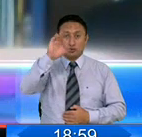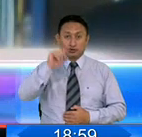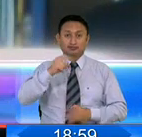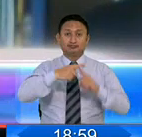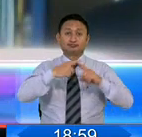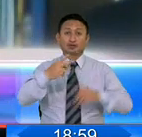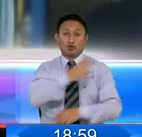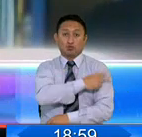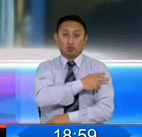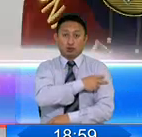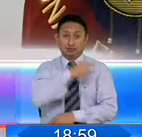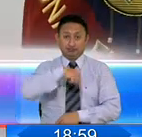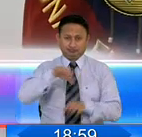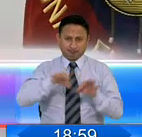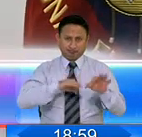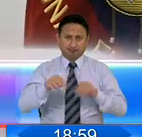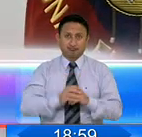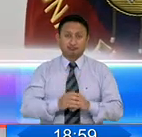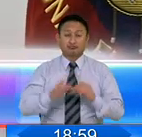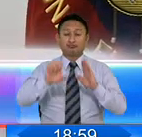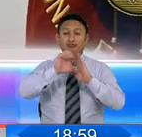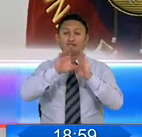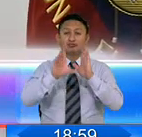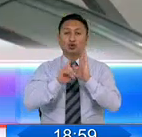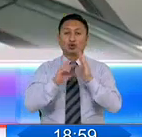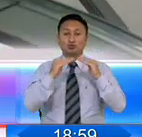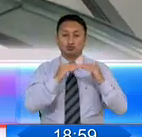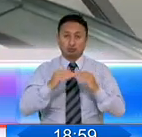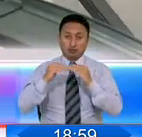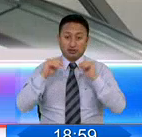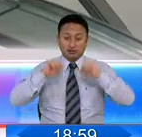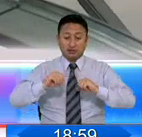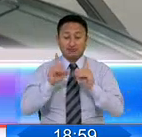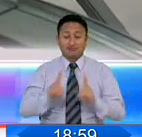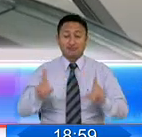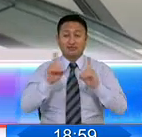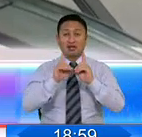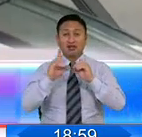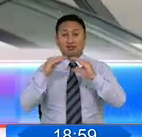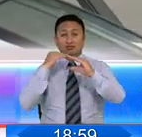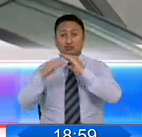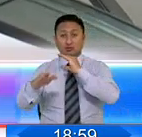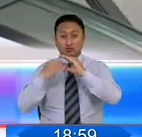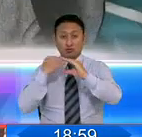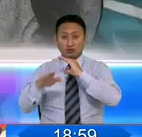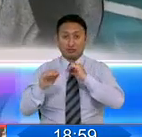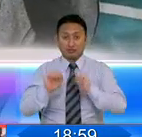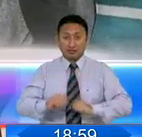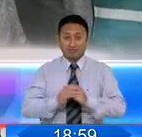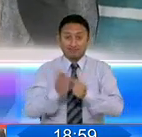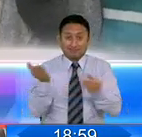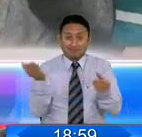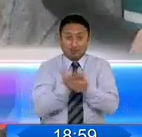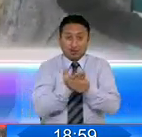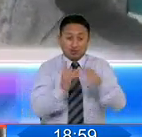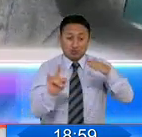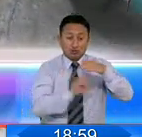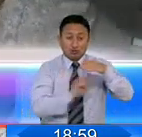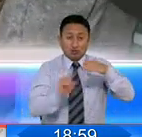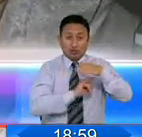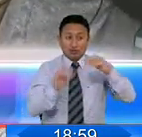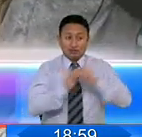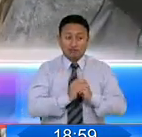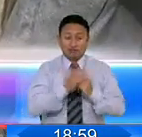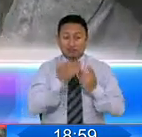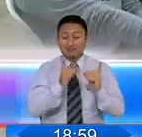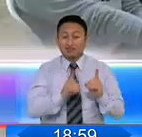Electoral, explica que el Código de la Democracia habla que la transmisión de los resultados de las actas escaneadas es un proceso que produce números